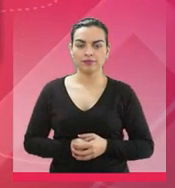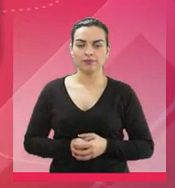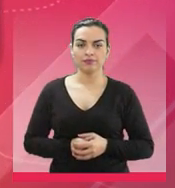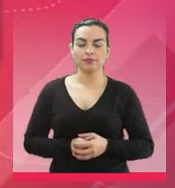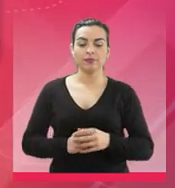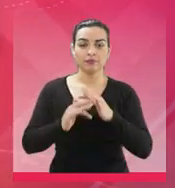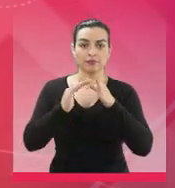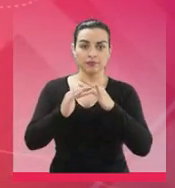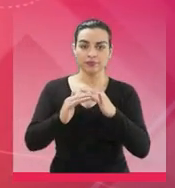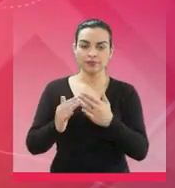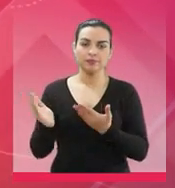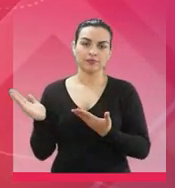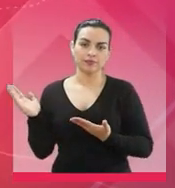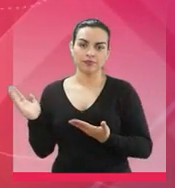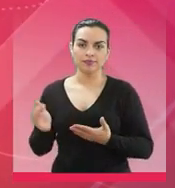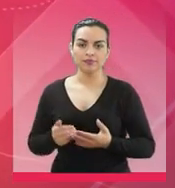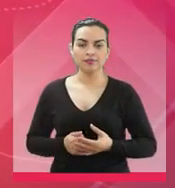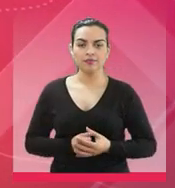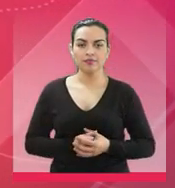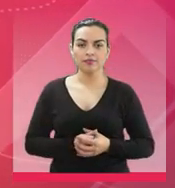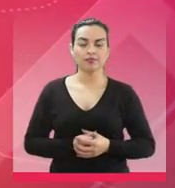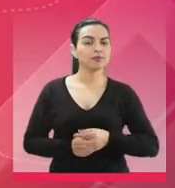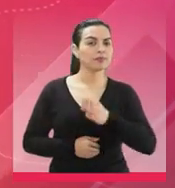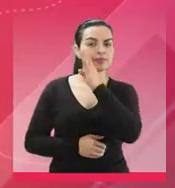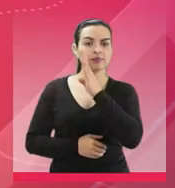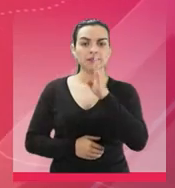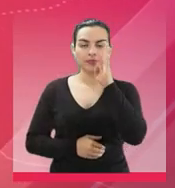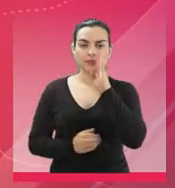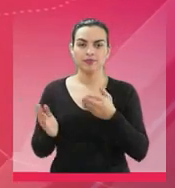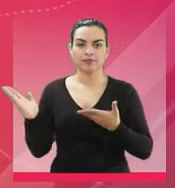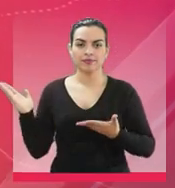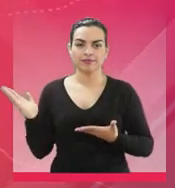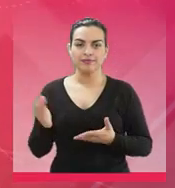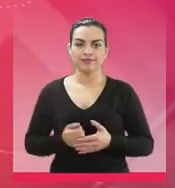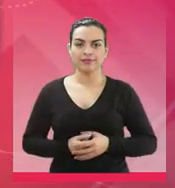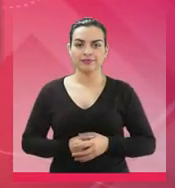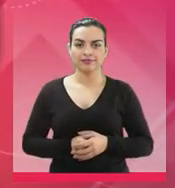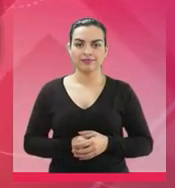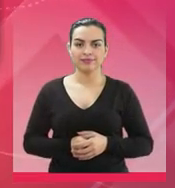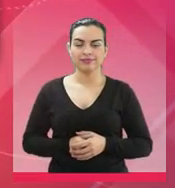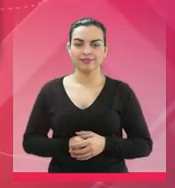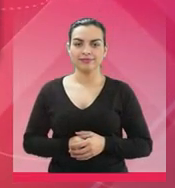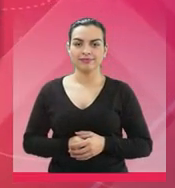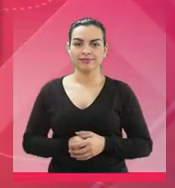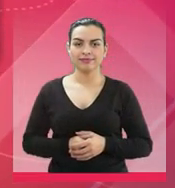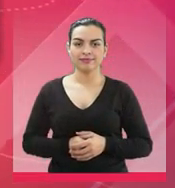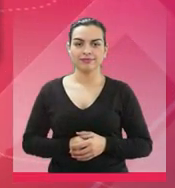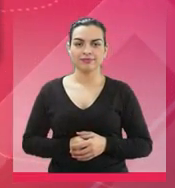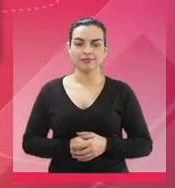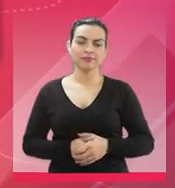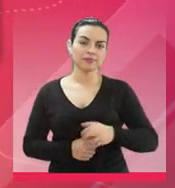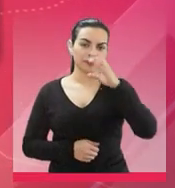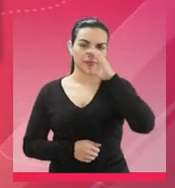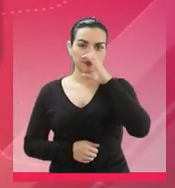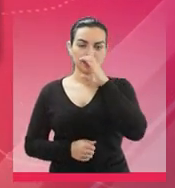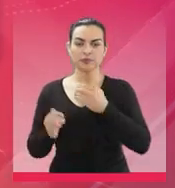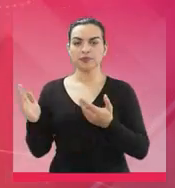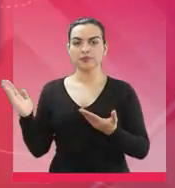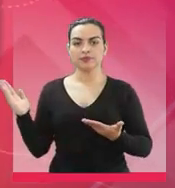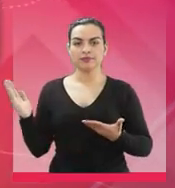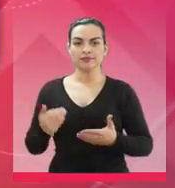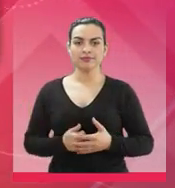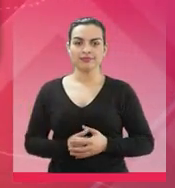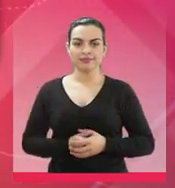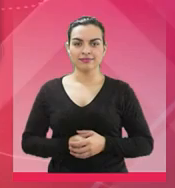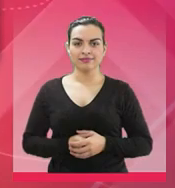Libertad, en Bosa en los barrios Escocia y Jorge Uribe Botero, en Chapinero en el barrio Bosque Calderón,